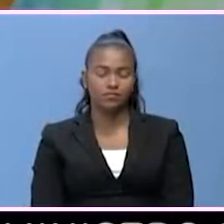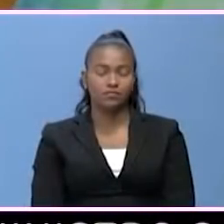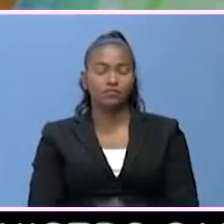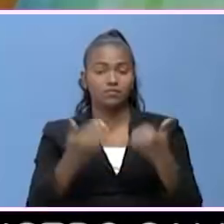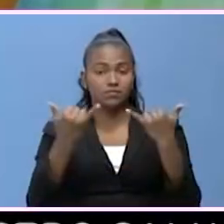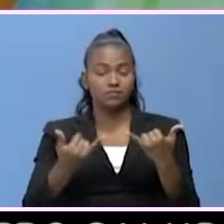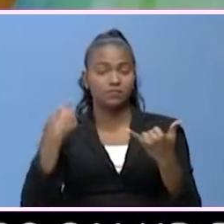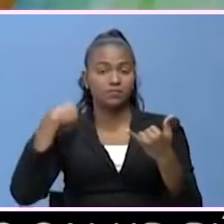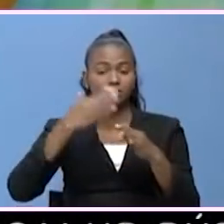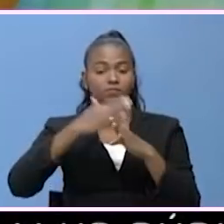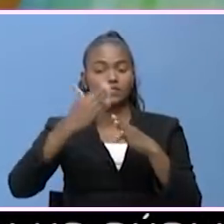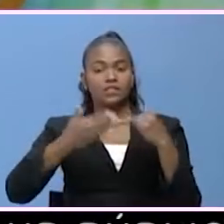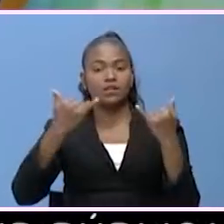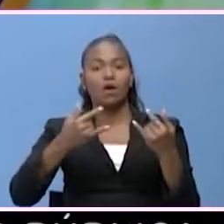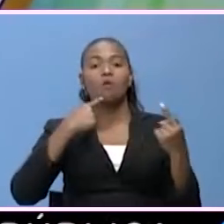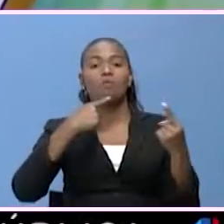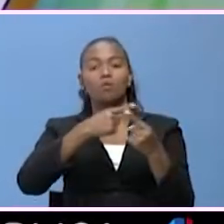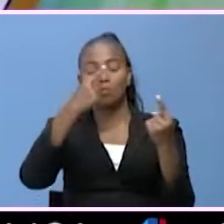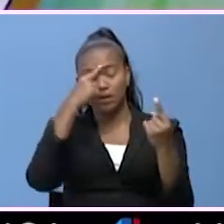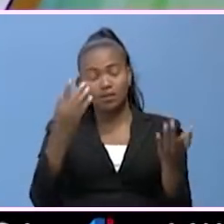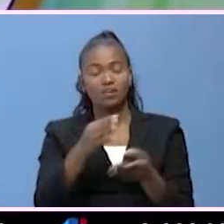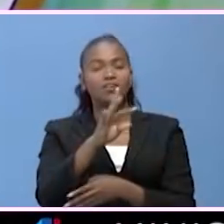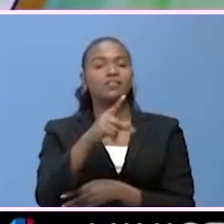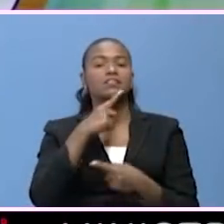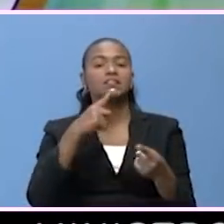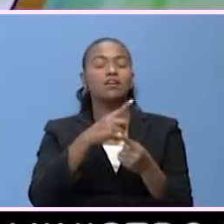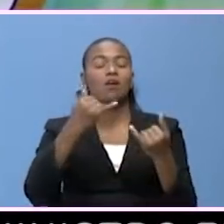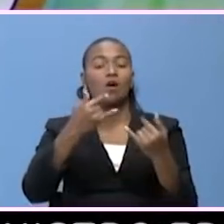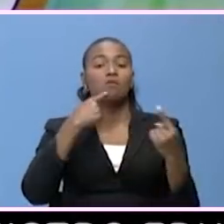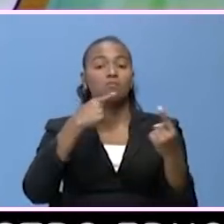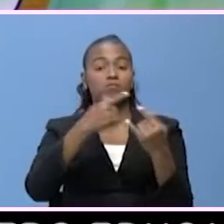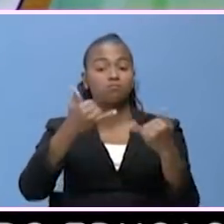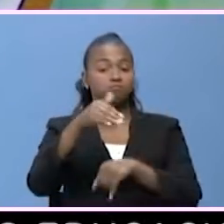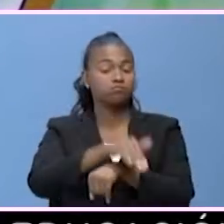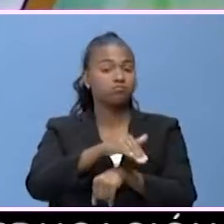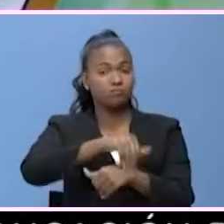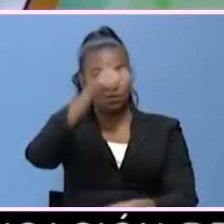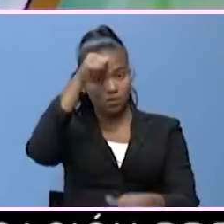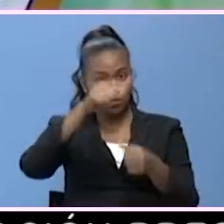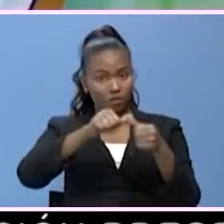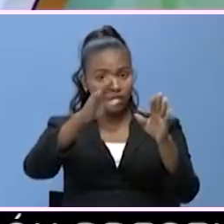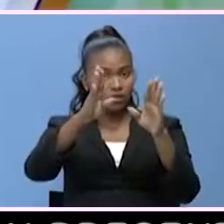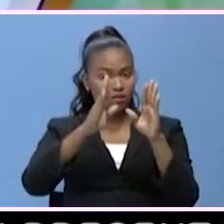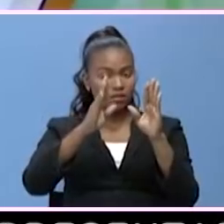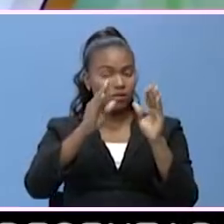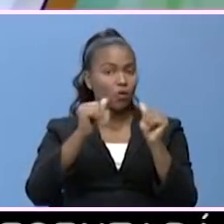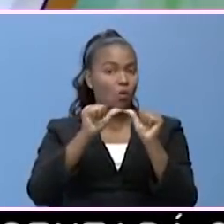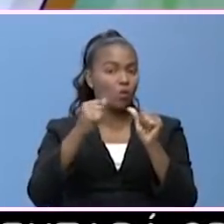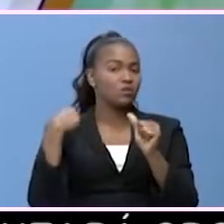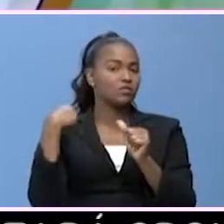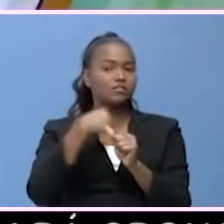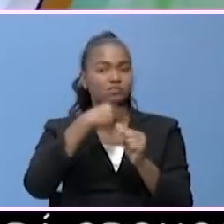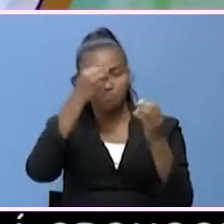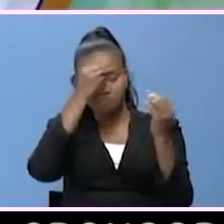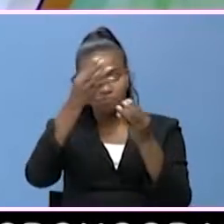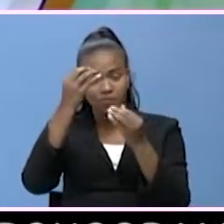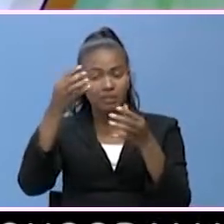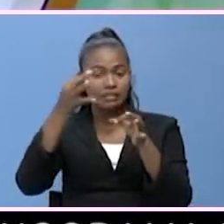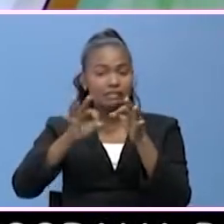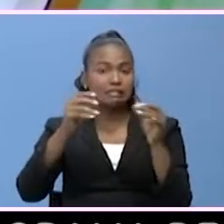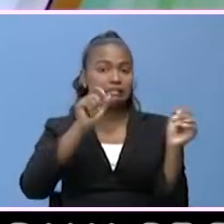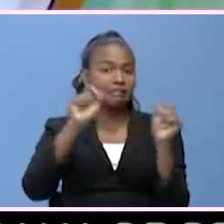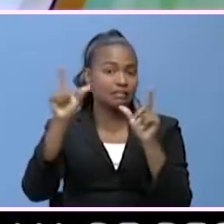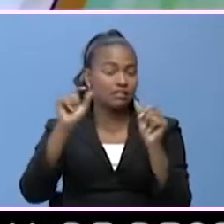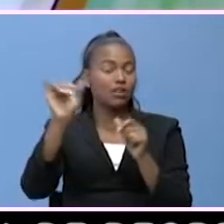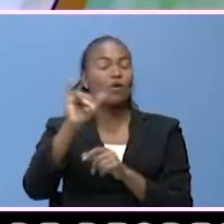Amigos, de esta manera concluimos esta entrega de 4RD Noticias, emisión estelar. Recuerden mantenerse informados con nuestros avances noticiosos y,